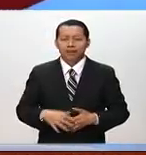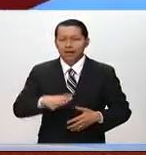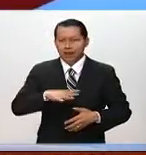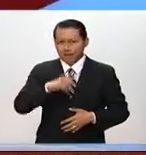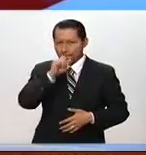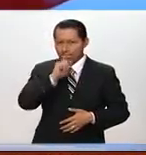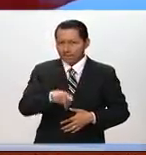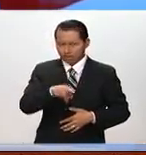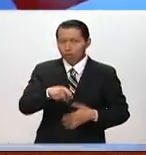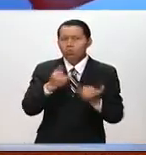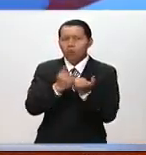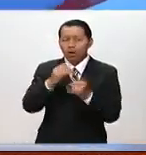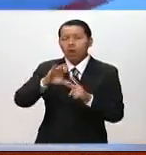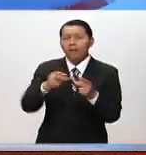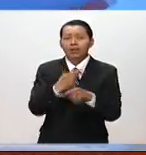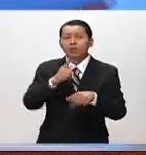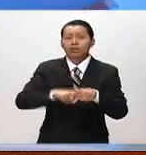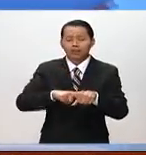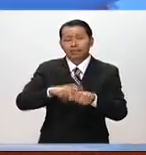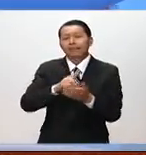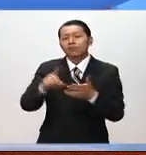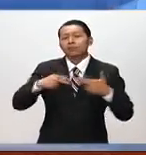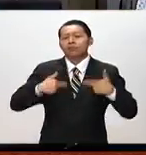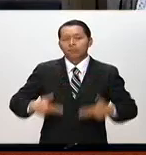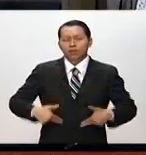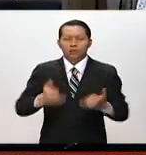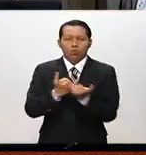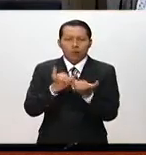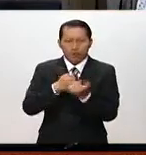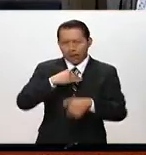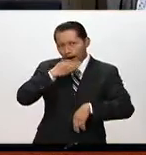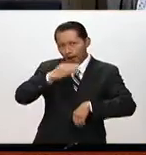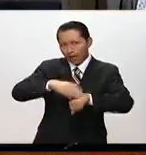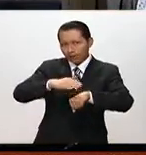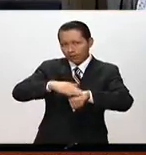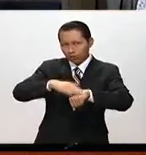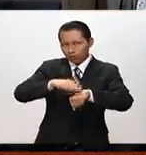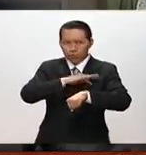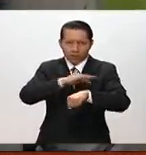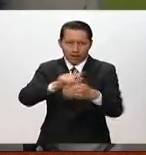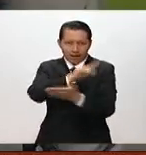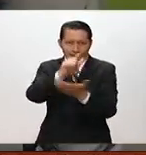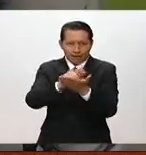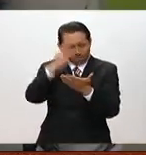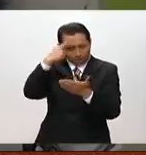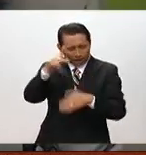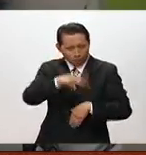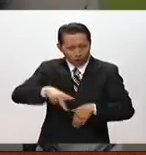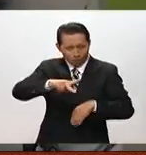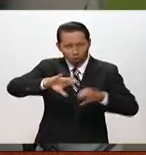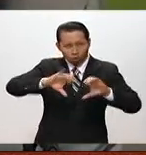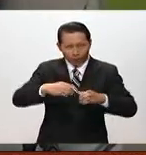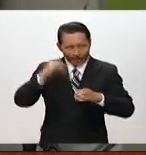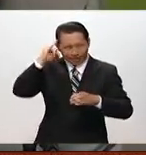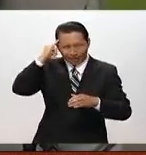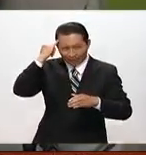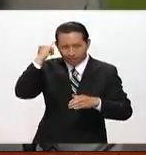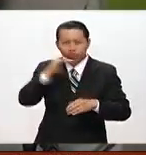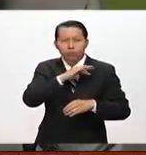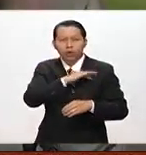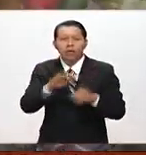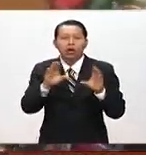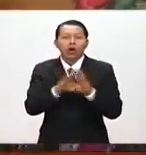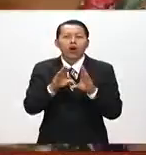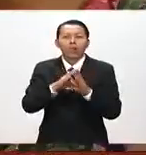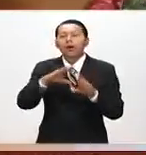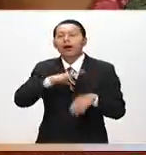Precisamente en este contexto, la Comisión Nacional de los Derechos Humanos hizo un llamado a que se legisle para que los pueblos y comunidades indígenas tengan el derecho a la